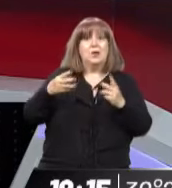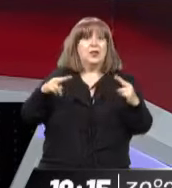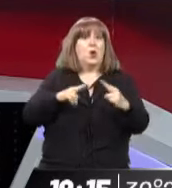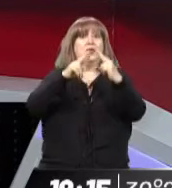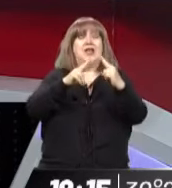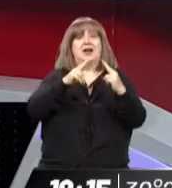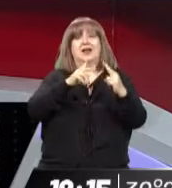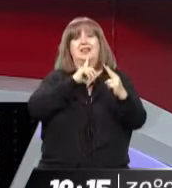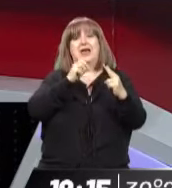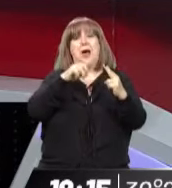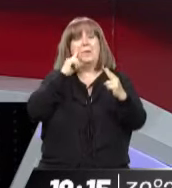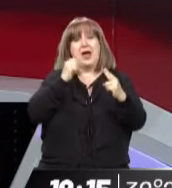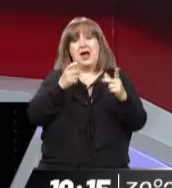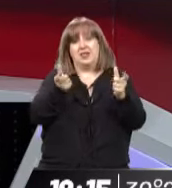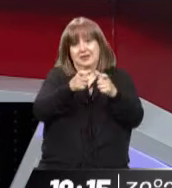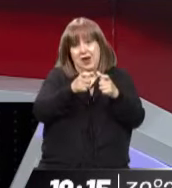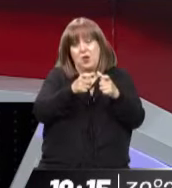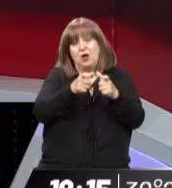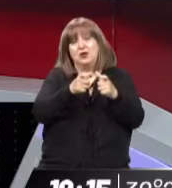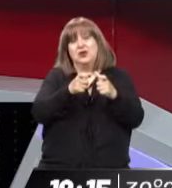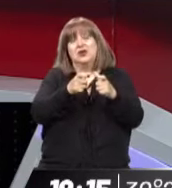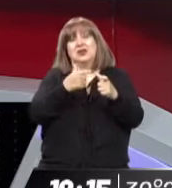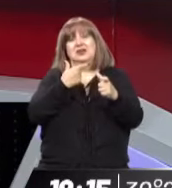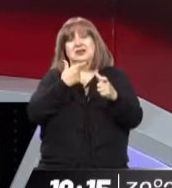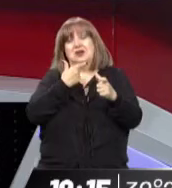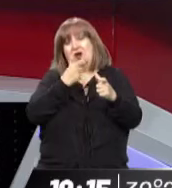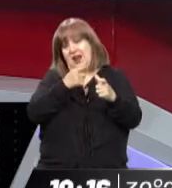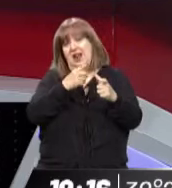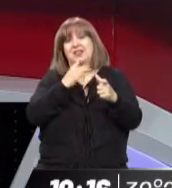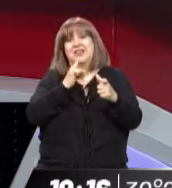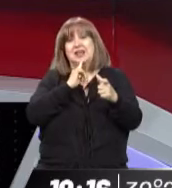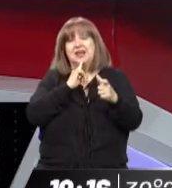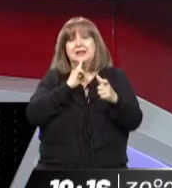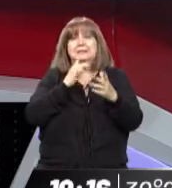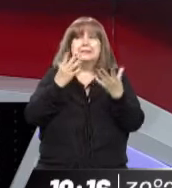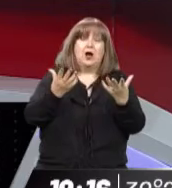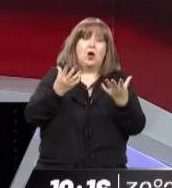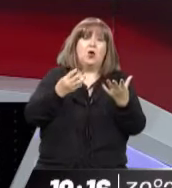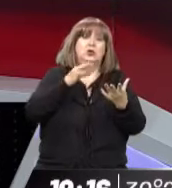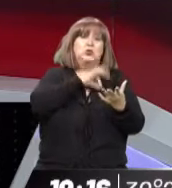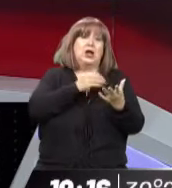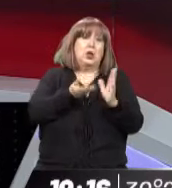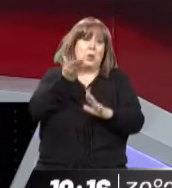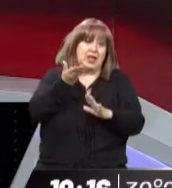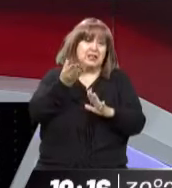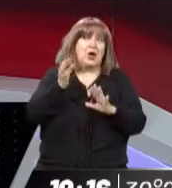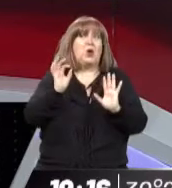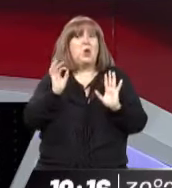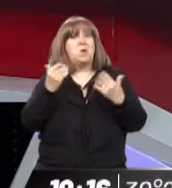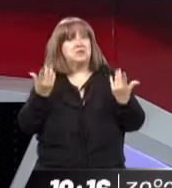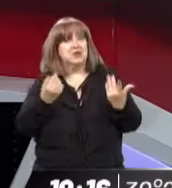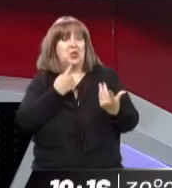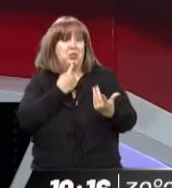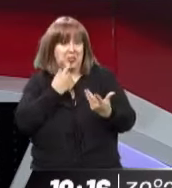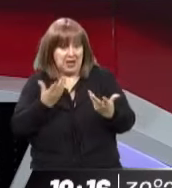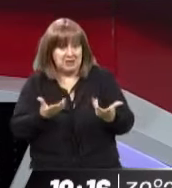juntar Chiqui Tapia, el presidente de la AFA, con Lionel Scaloni para dirimir diferencias. Habrá que ver si hay aumento de sueldo. Para arreglar números, para arreglar, Sergio, números,